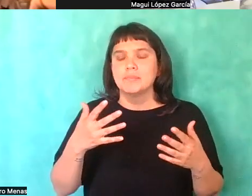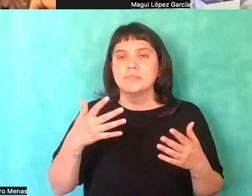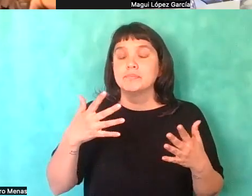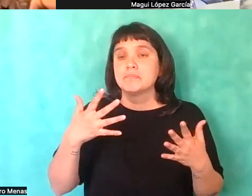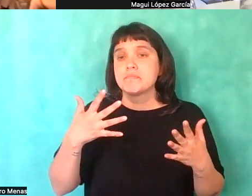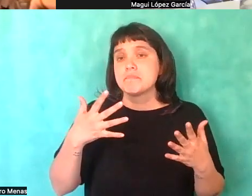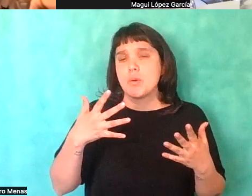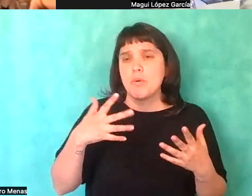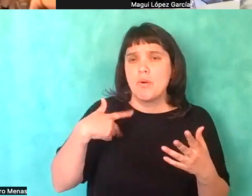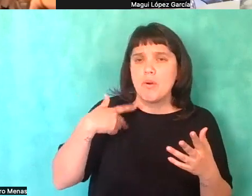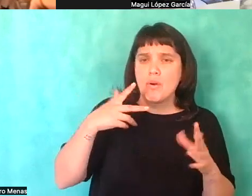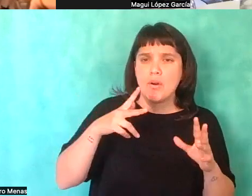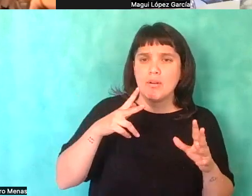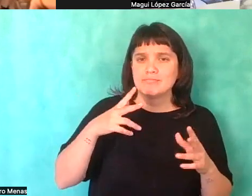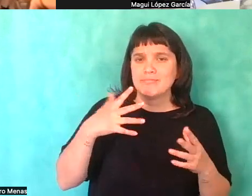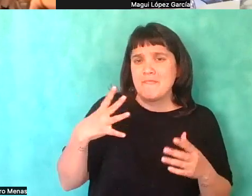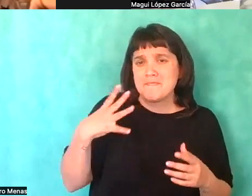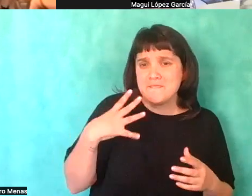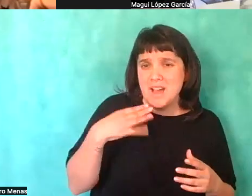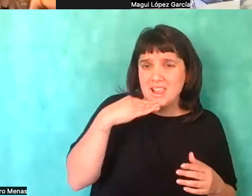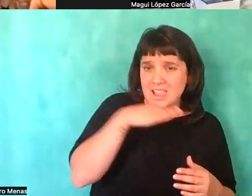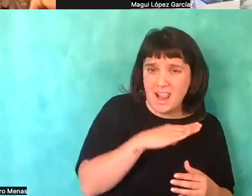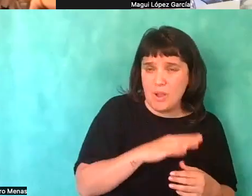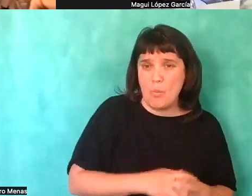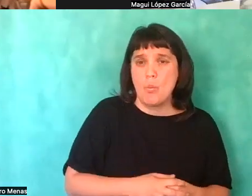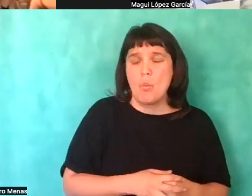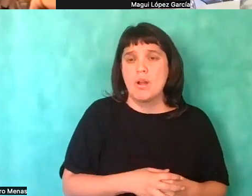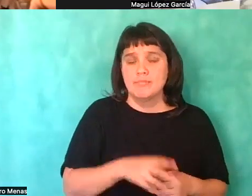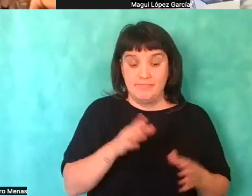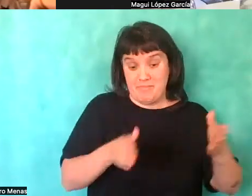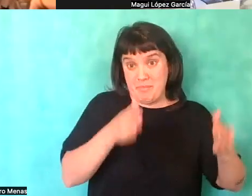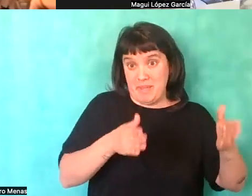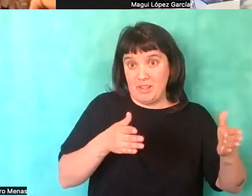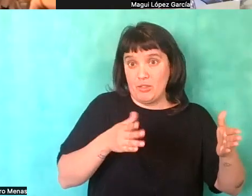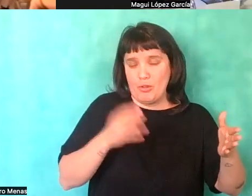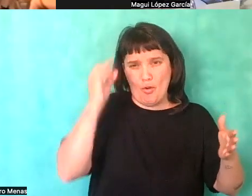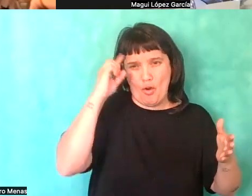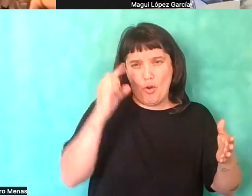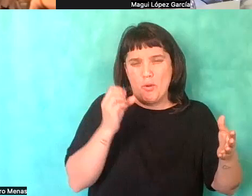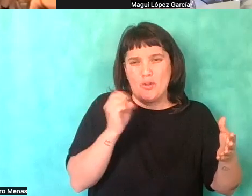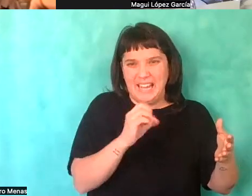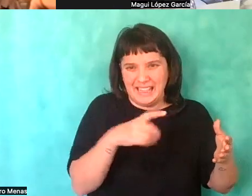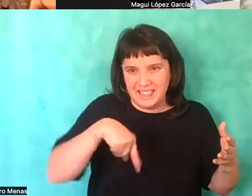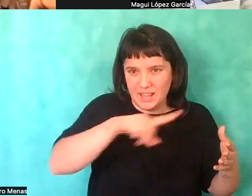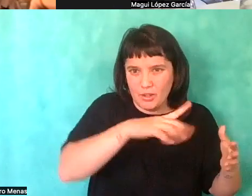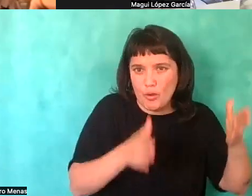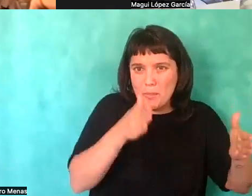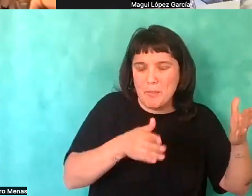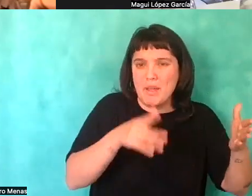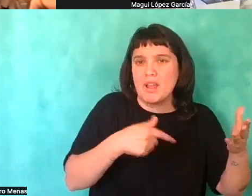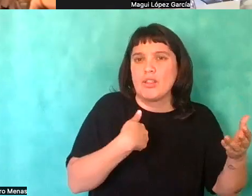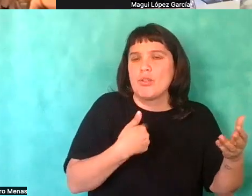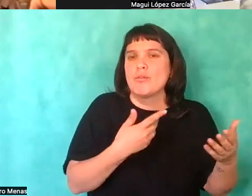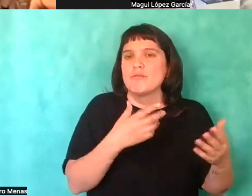es perceptualmente accesible, además en ese periodo sensible que sabemos como lingüistas que es fundamental, digo que desde el